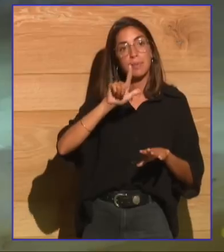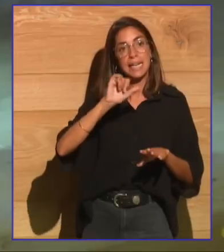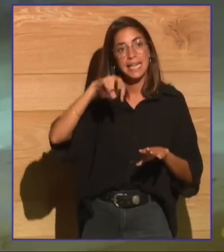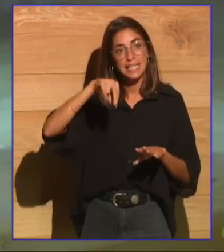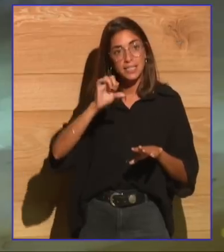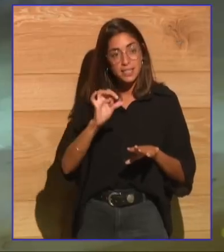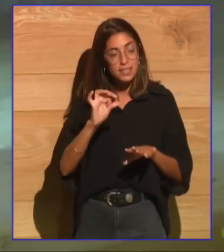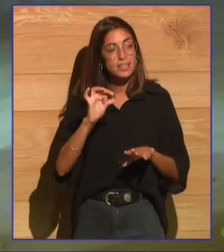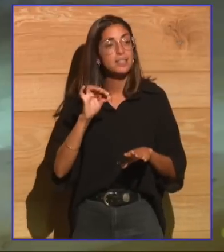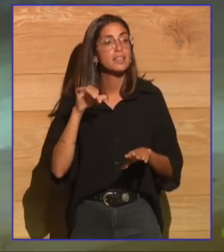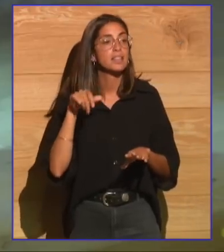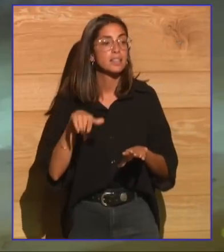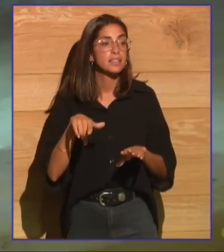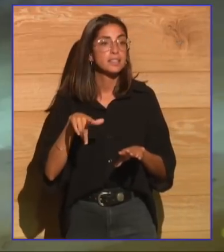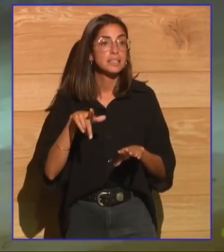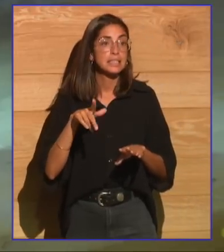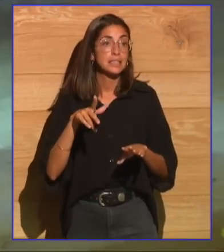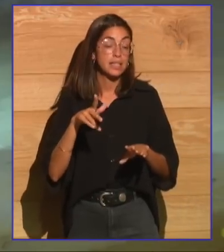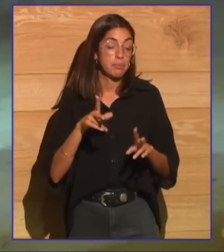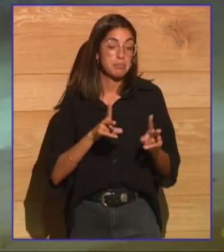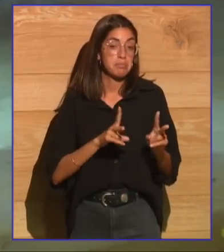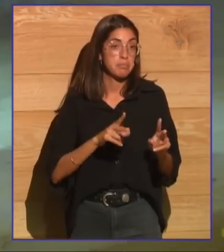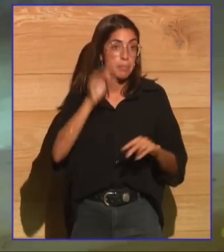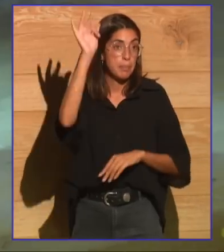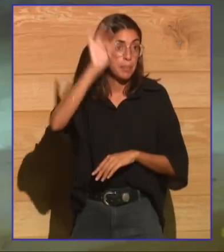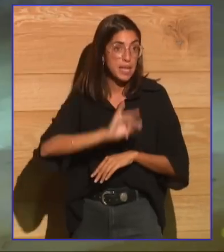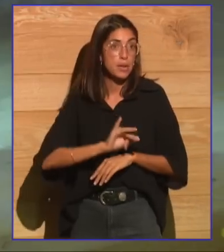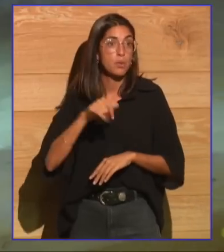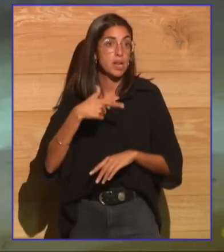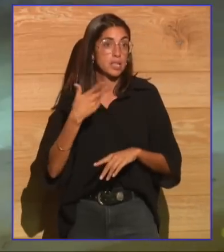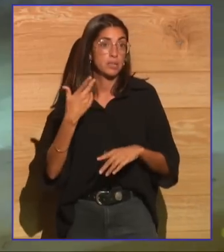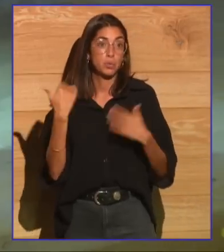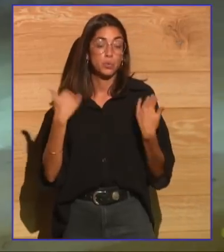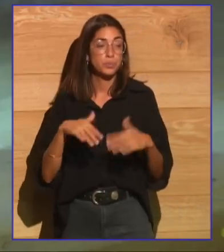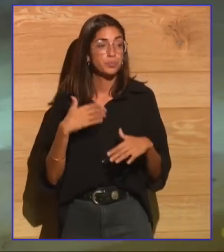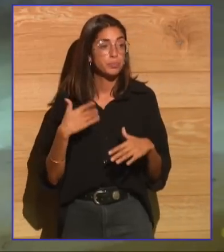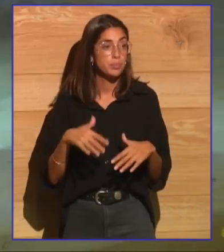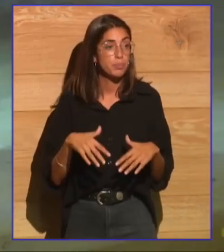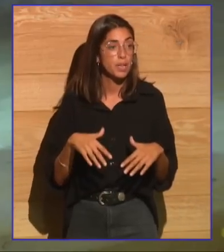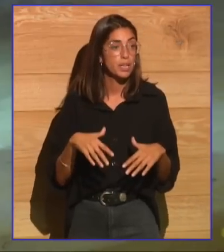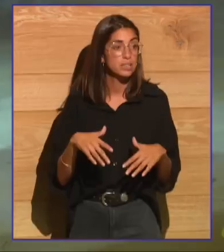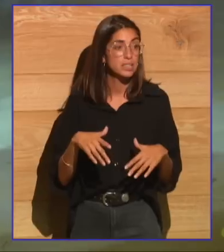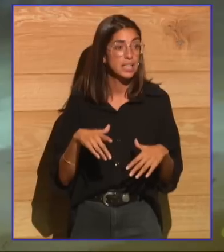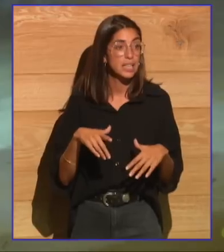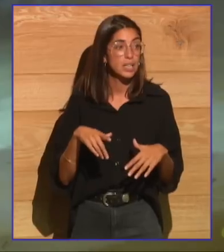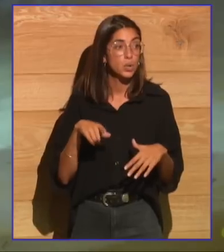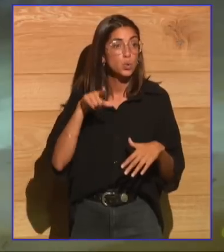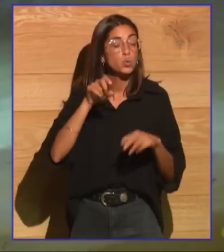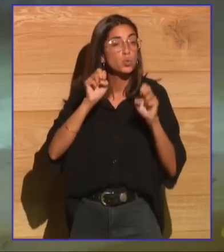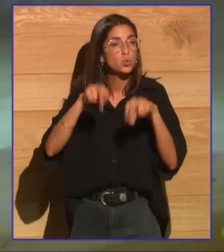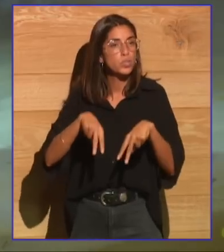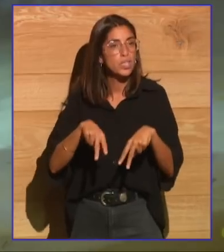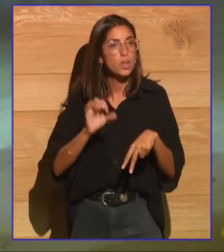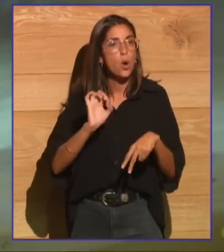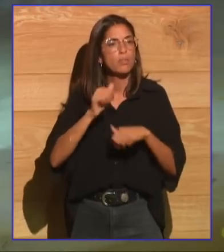saga batman sí que ahora mismo tienen cartera de tres mil años no sé cómo se llama sin tino y esperando el de ayer son